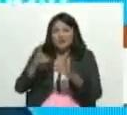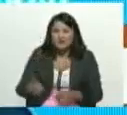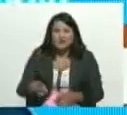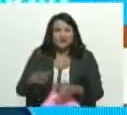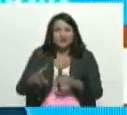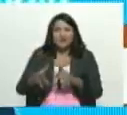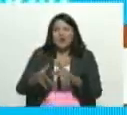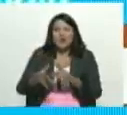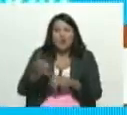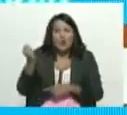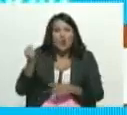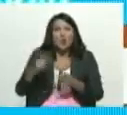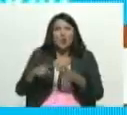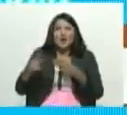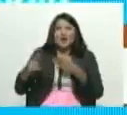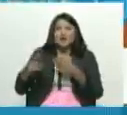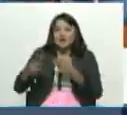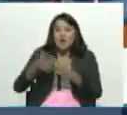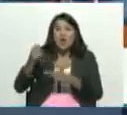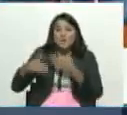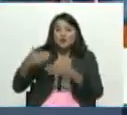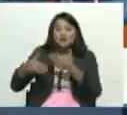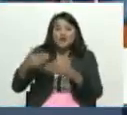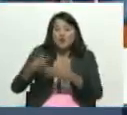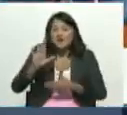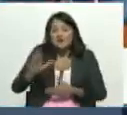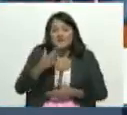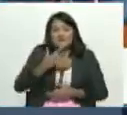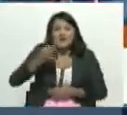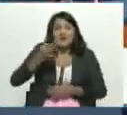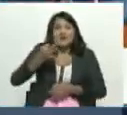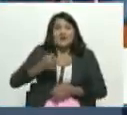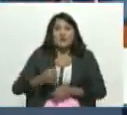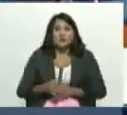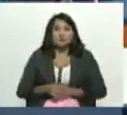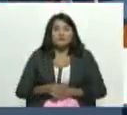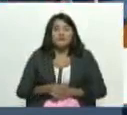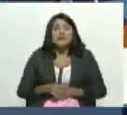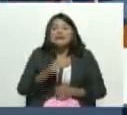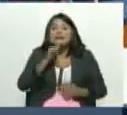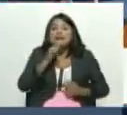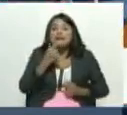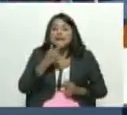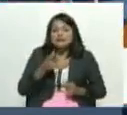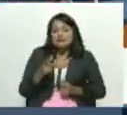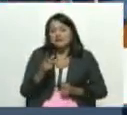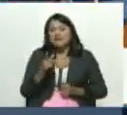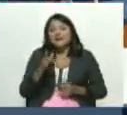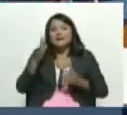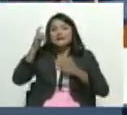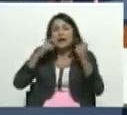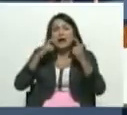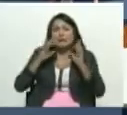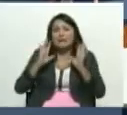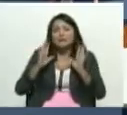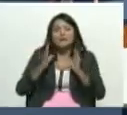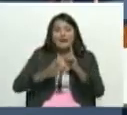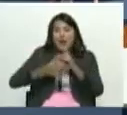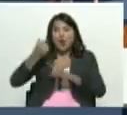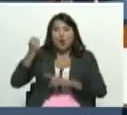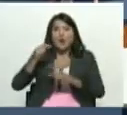los procesos verdaderos una de las dimensiones que el comandante Chávez inaugura en su discurso para el socialismo